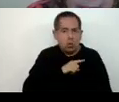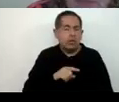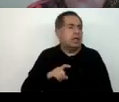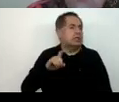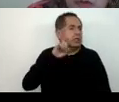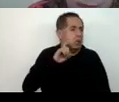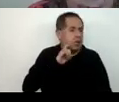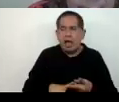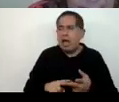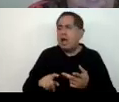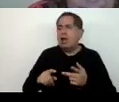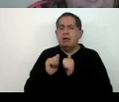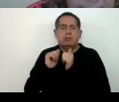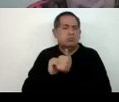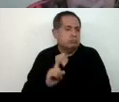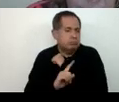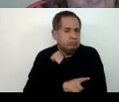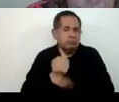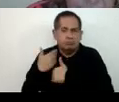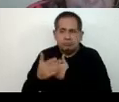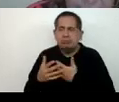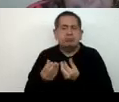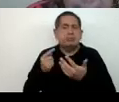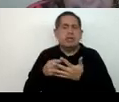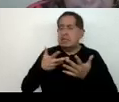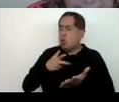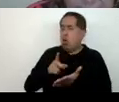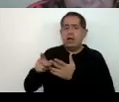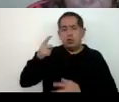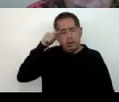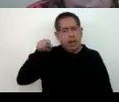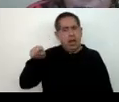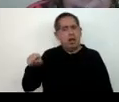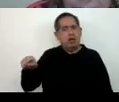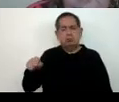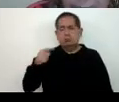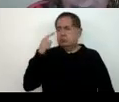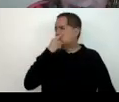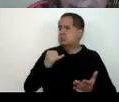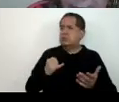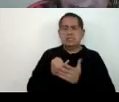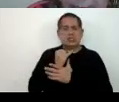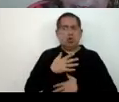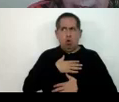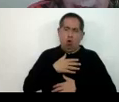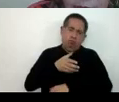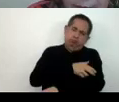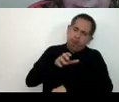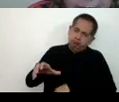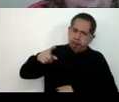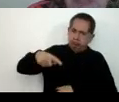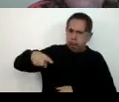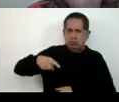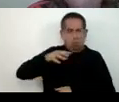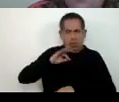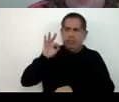sexualidad, reproducción y bienestar, y derecho a la capacidad sobre sus derechos y empoderarlas para que los